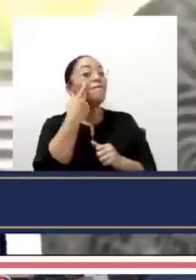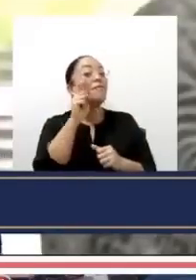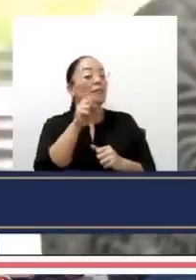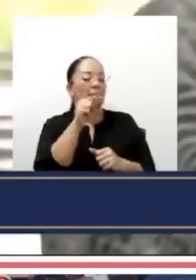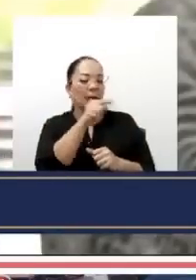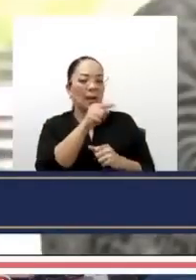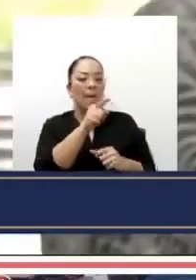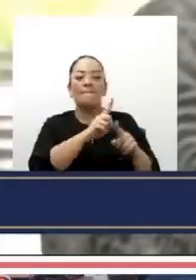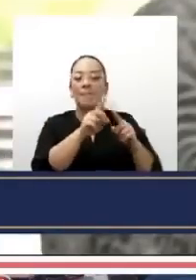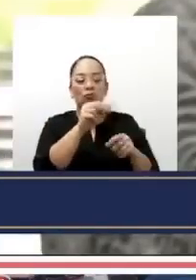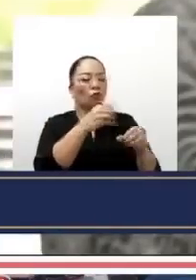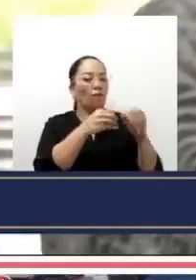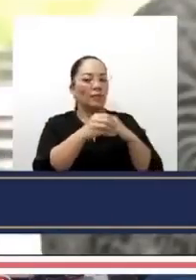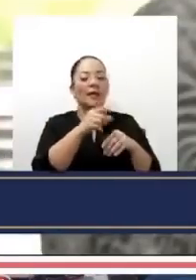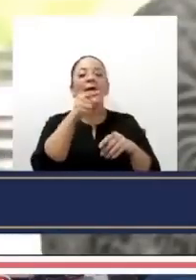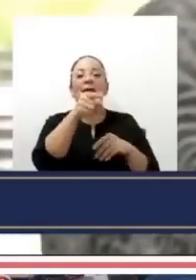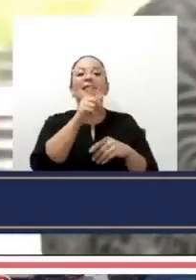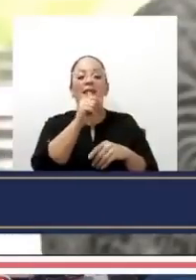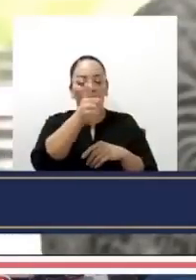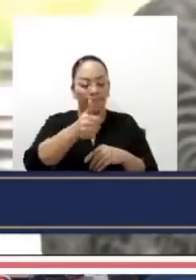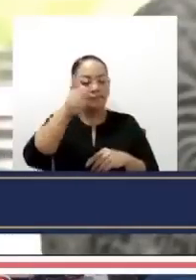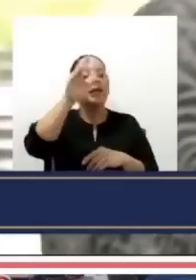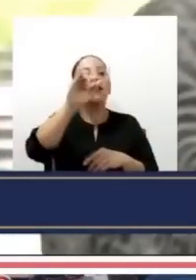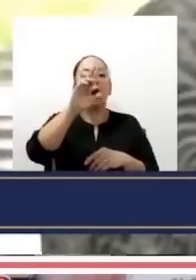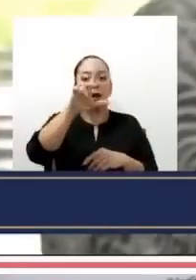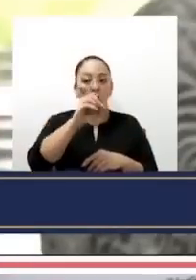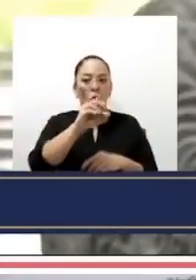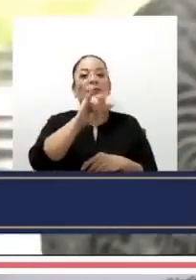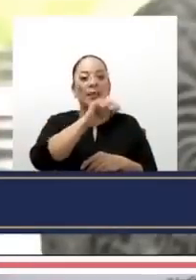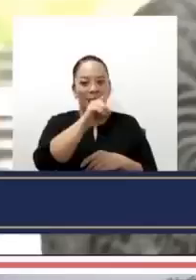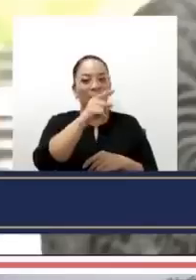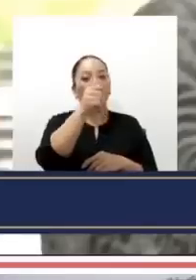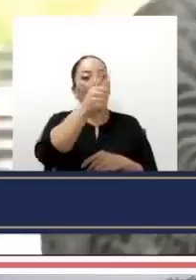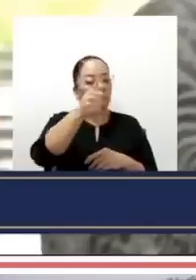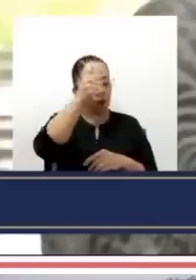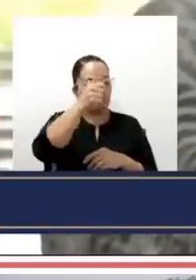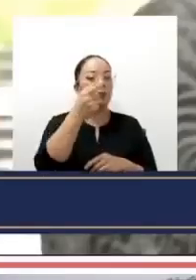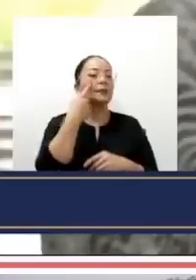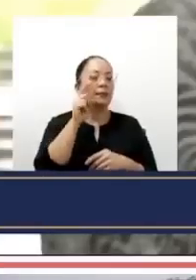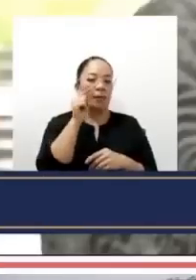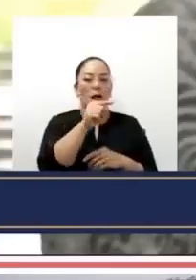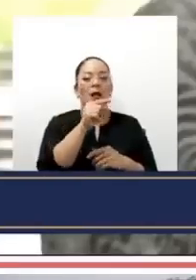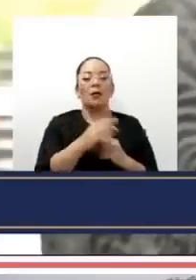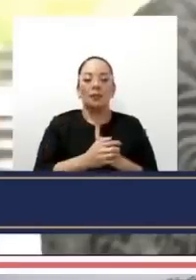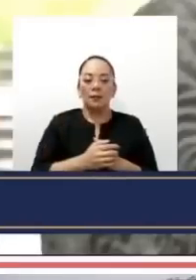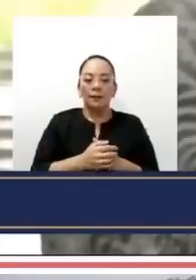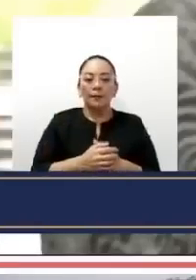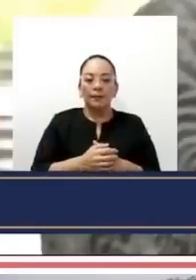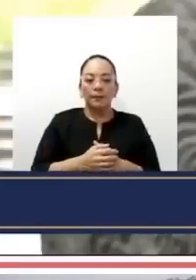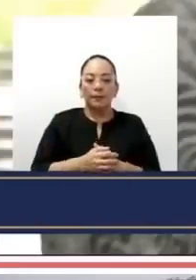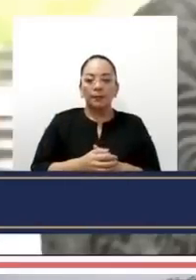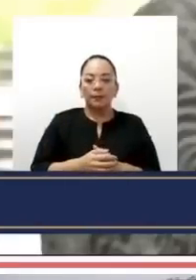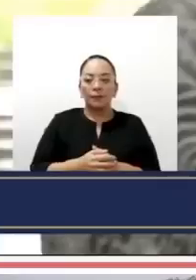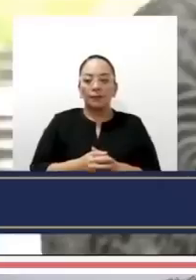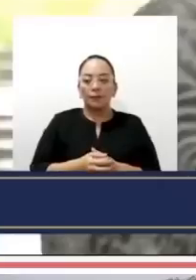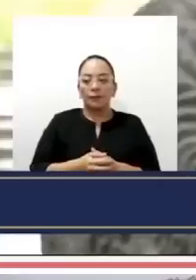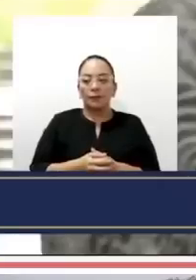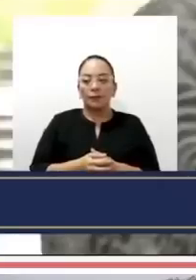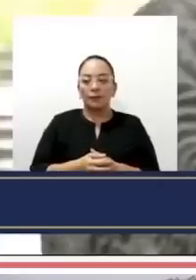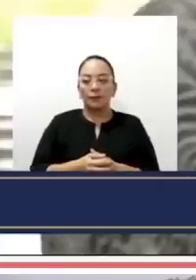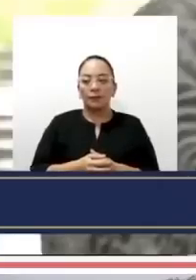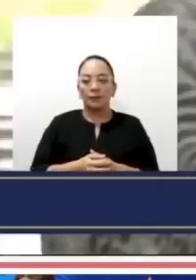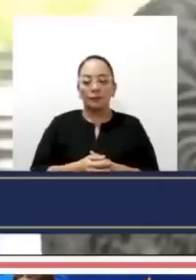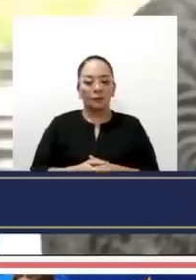don Carlos Díaz, que es la cabeza de la Fiscalía aún. Entonces, si no ha ejercido